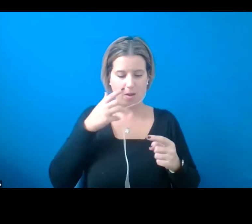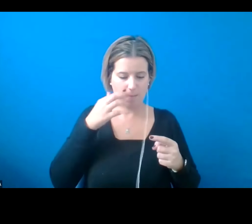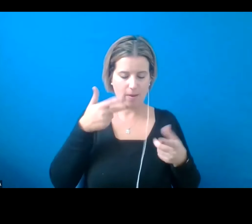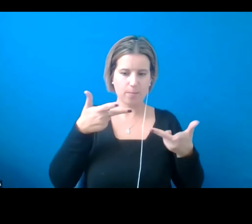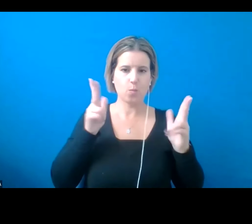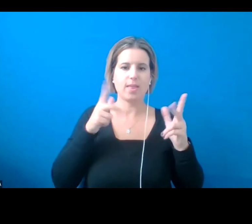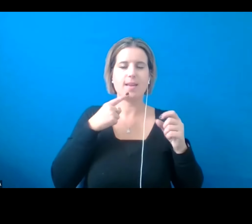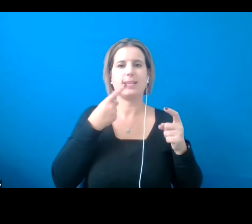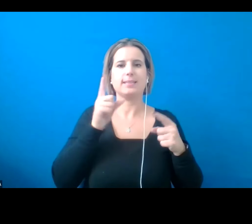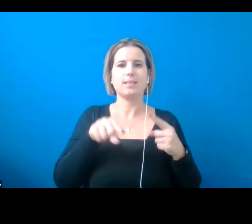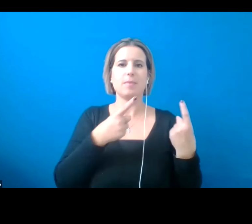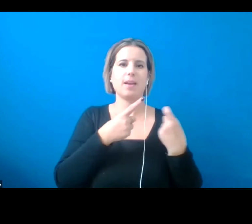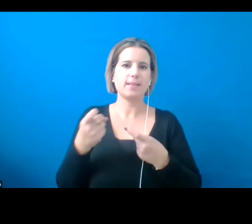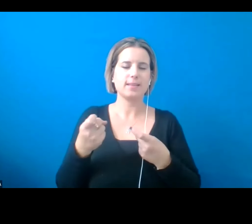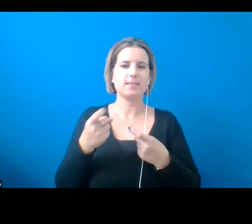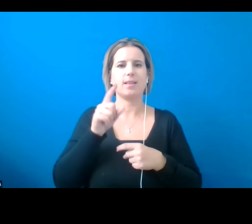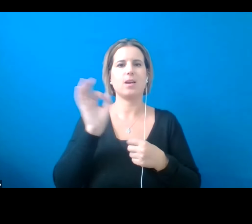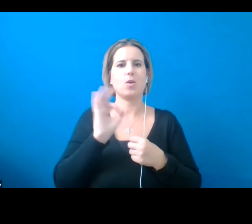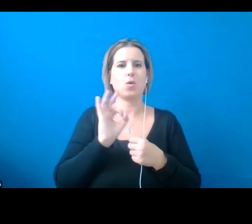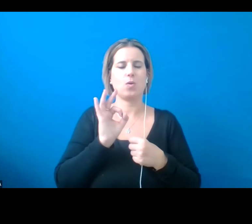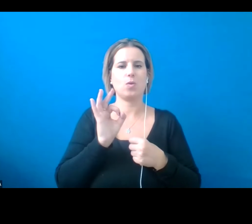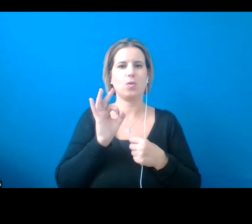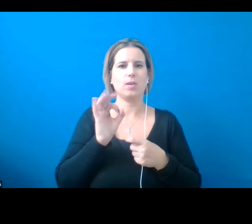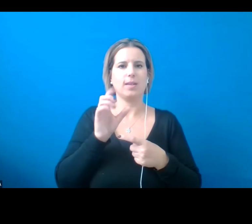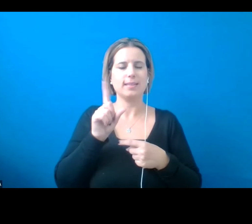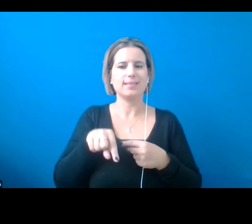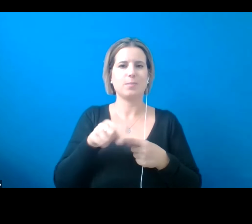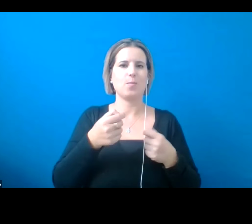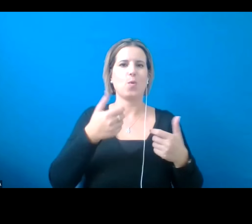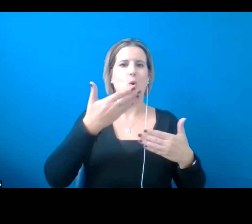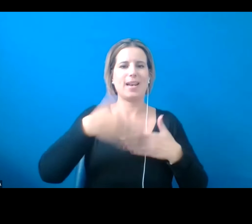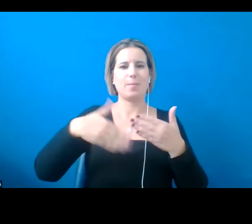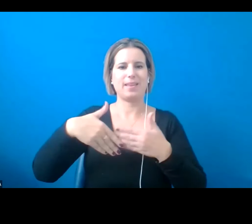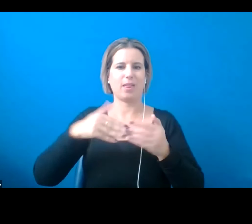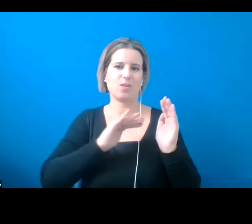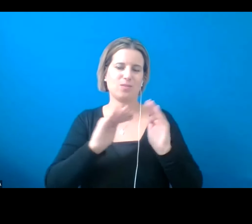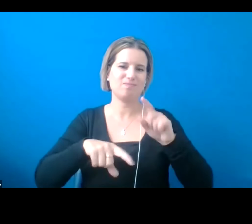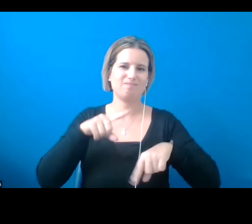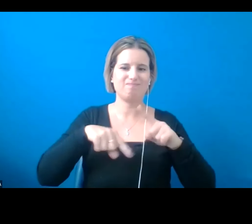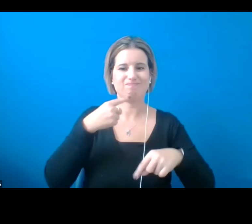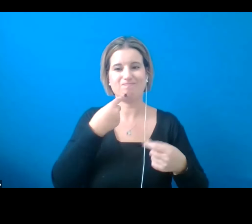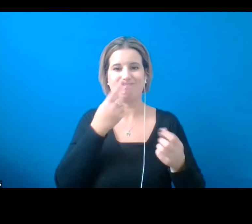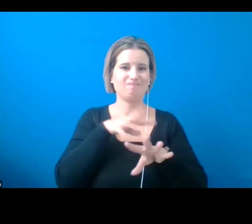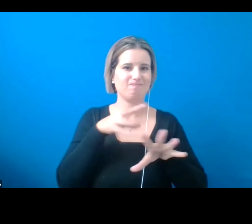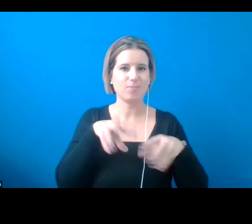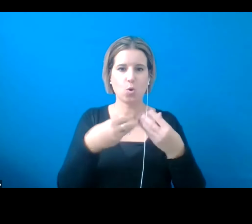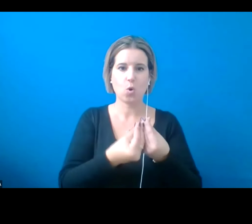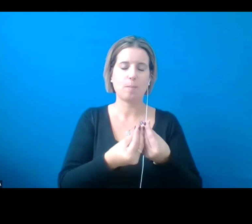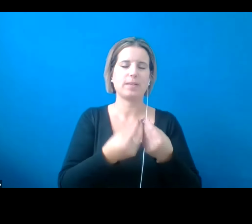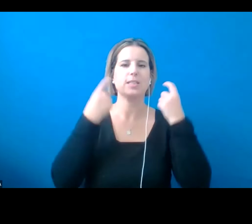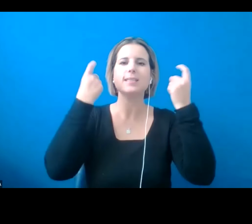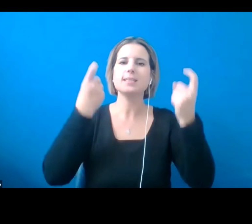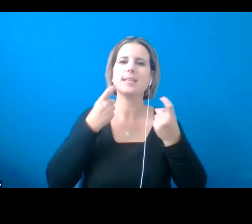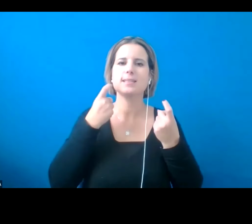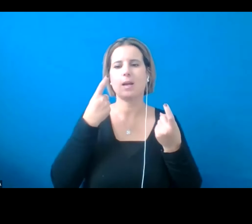las necesidades o las limitaciones que tienen ellos en cuanto a días y horas pues tratamos de negociar